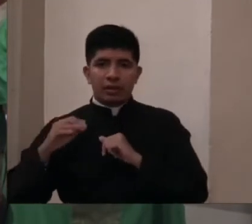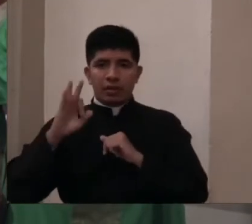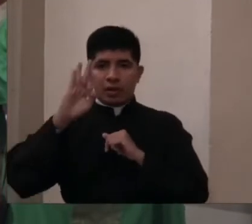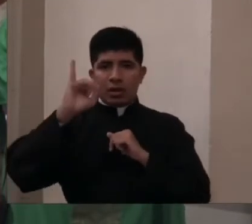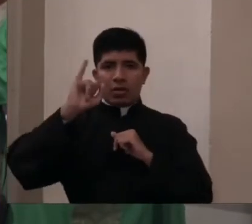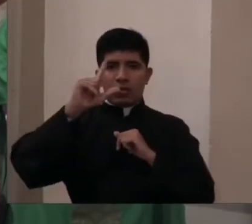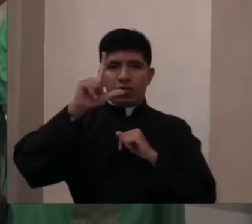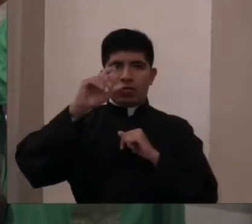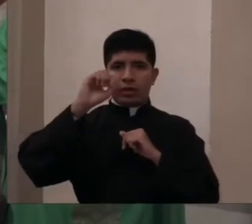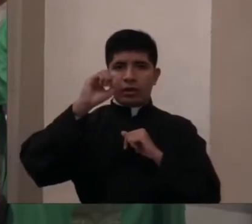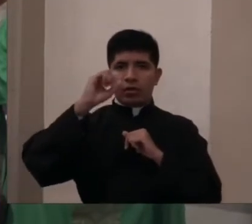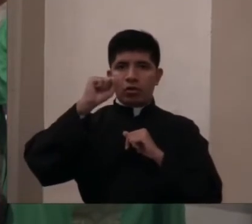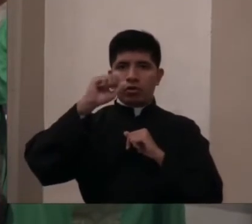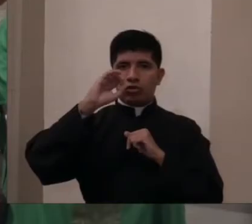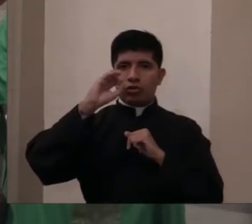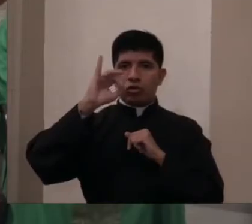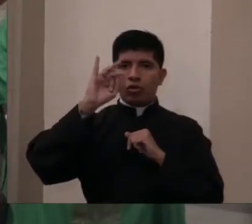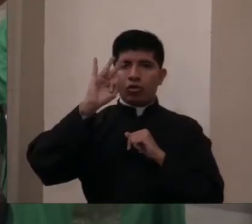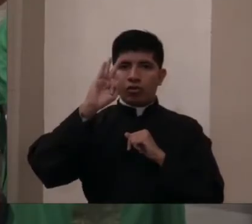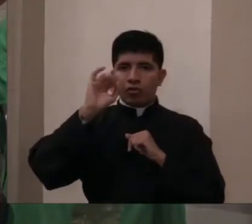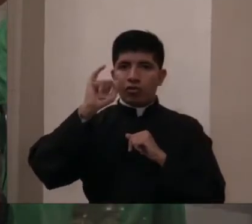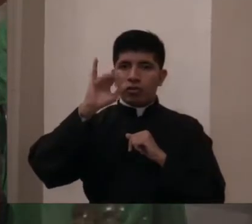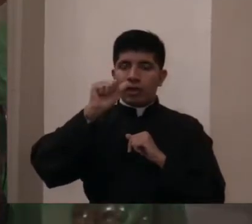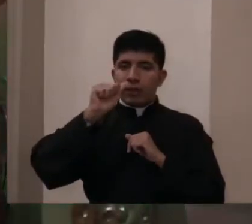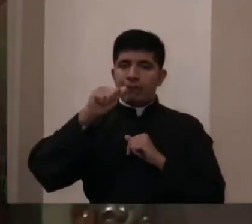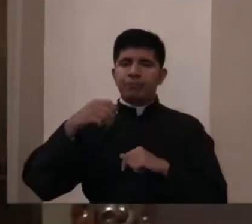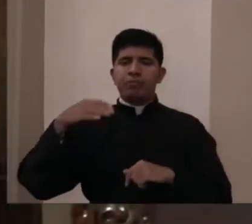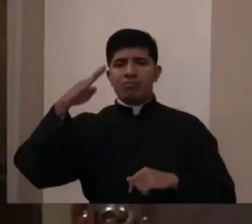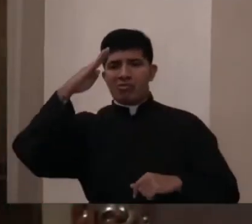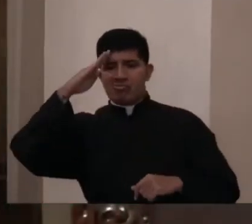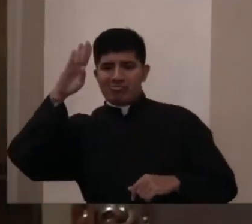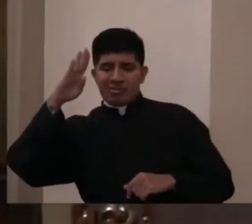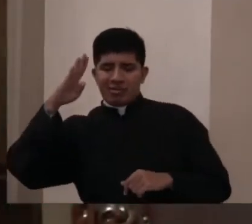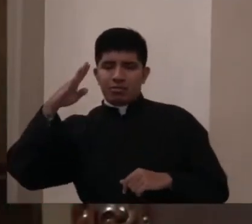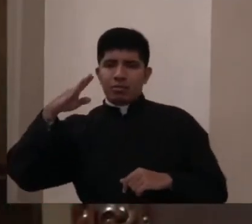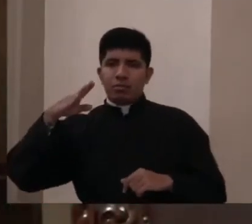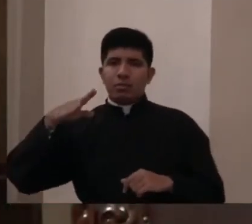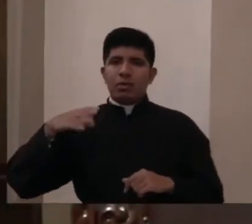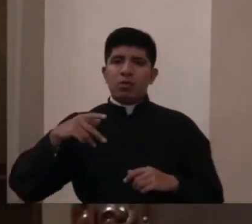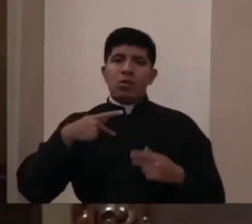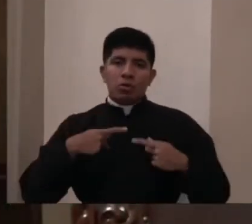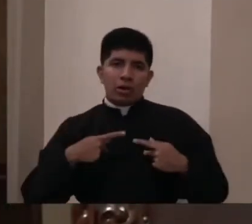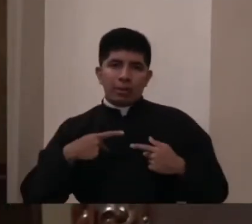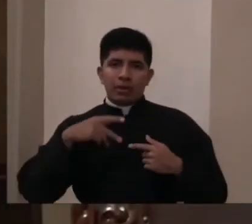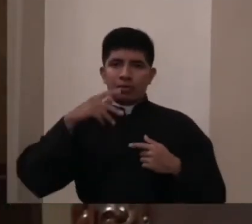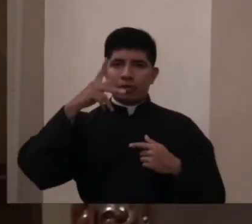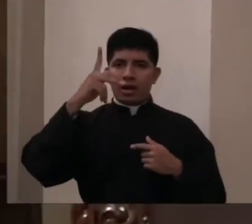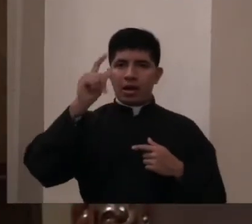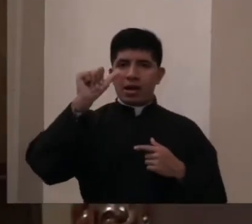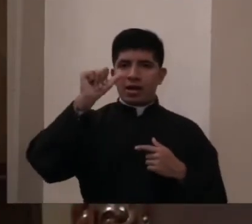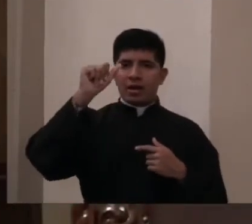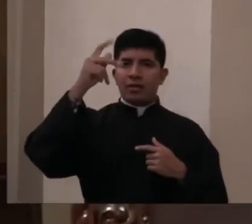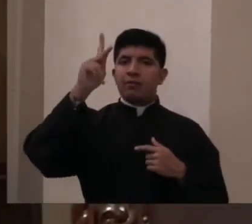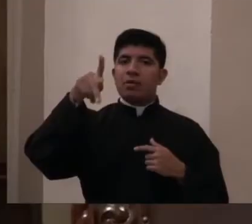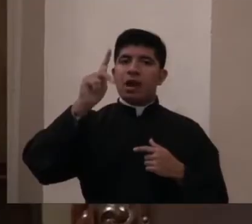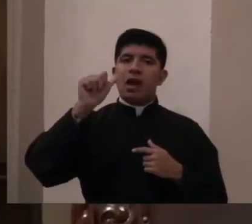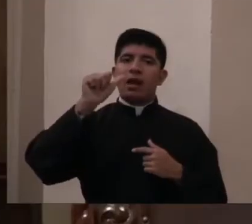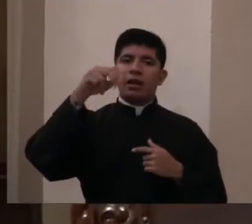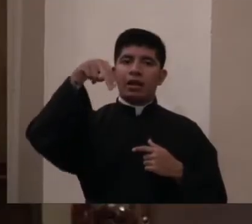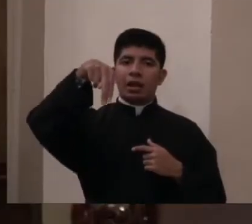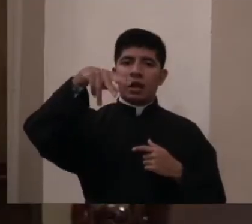se llamó Emmanuel Kant nos propuso el imperativo categórico. Decía